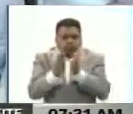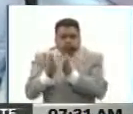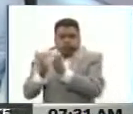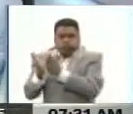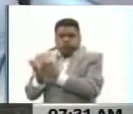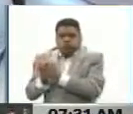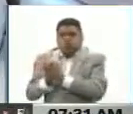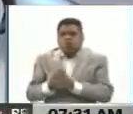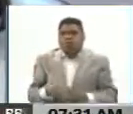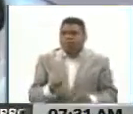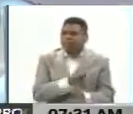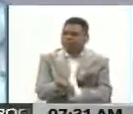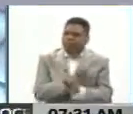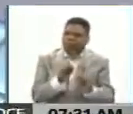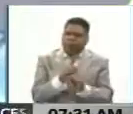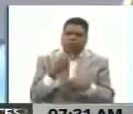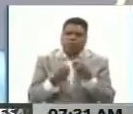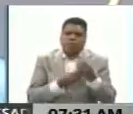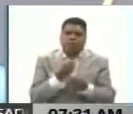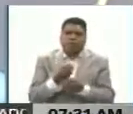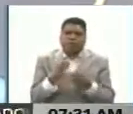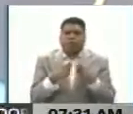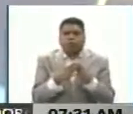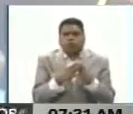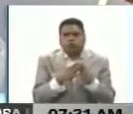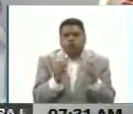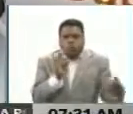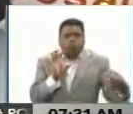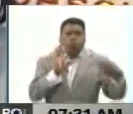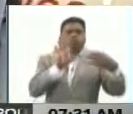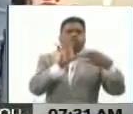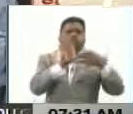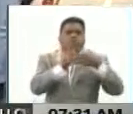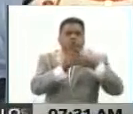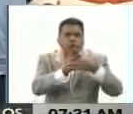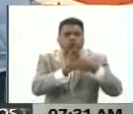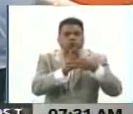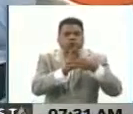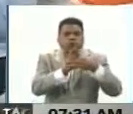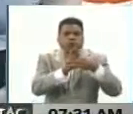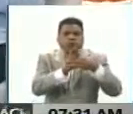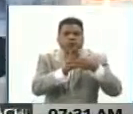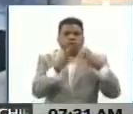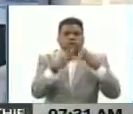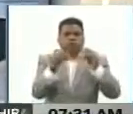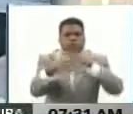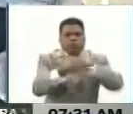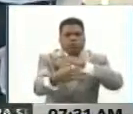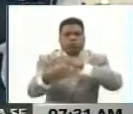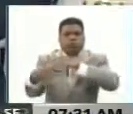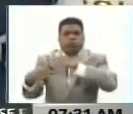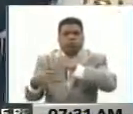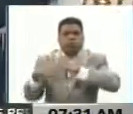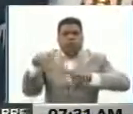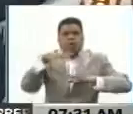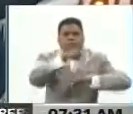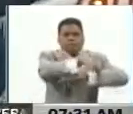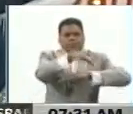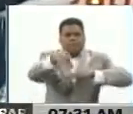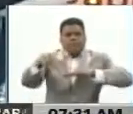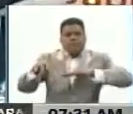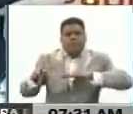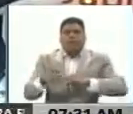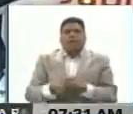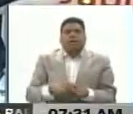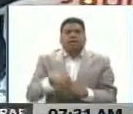que contenga las singularidades de las regiones y al mismo tiempo unifique la fuerza cultural. Nuestra idea es que Misión